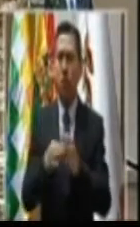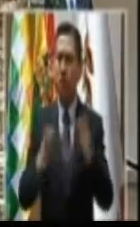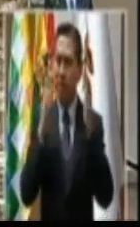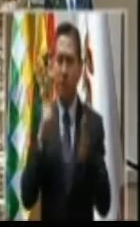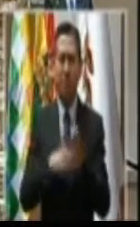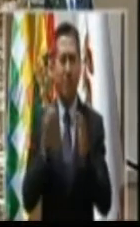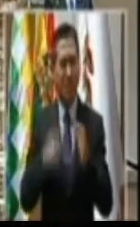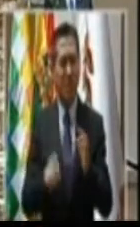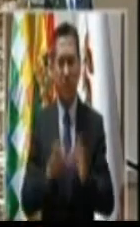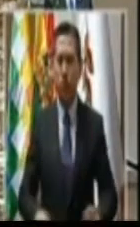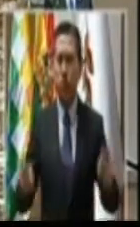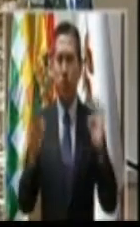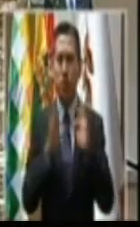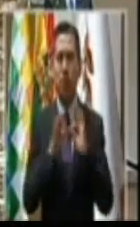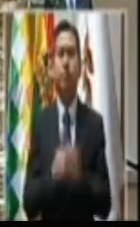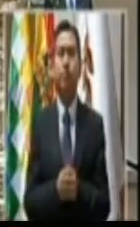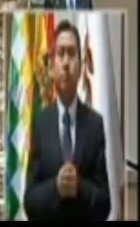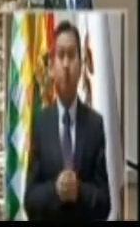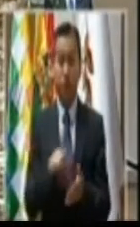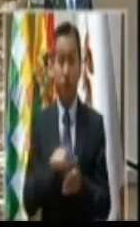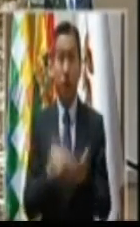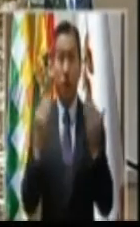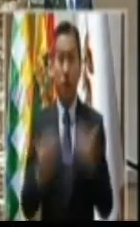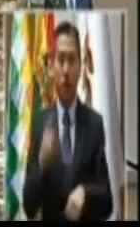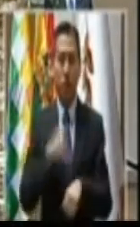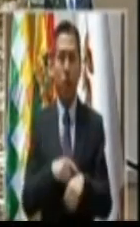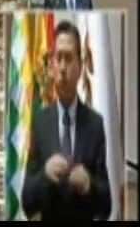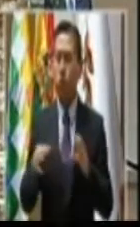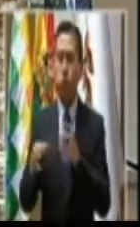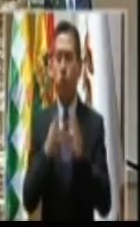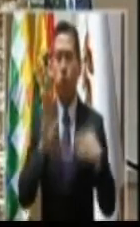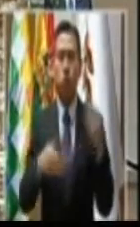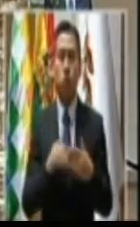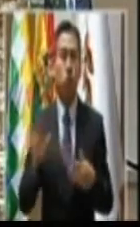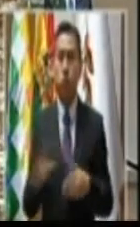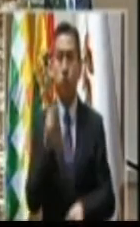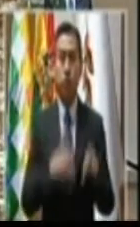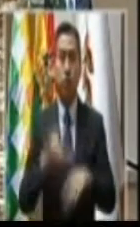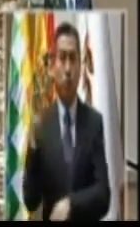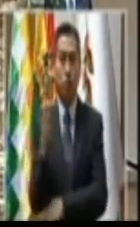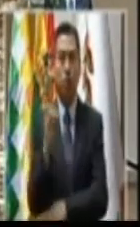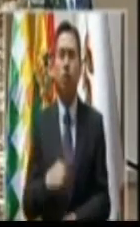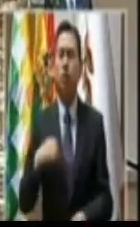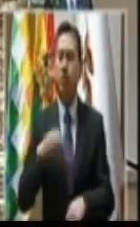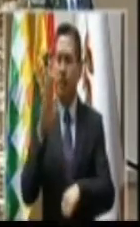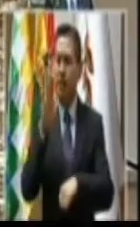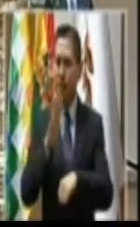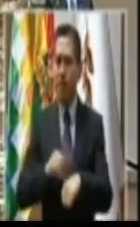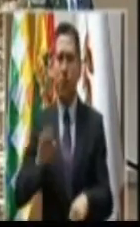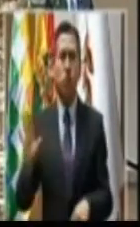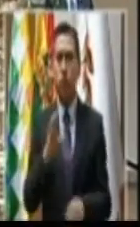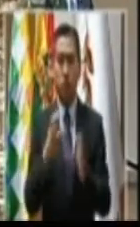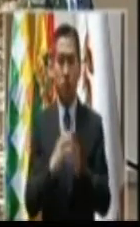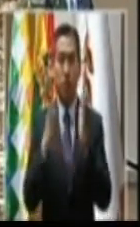la cuarentena rígida, desde el próximo 23, ¿no? Sabiendo que habíamos pasado prácticamente 70 días